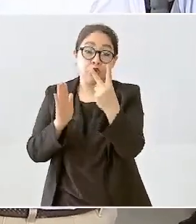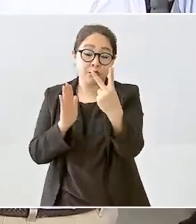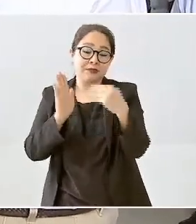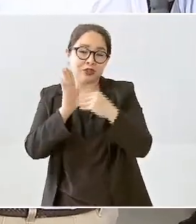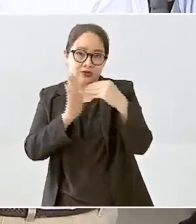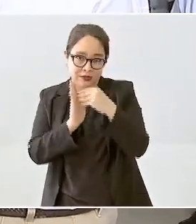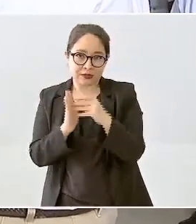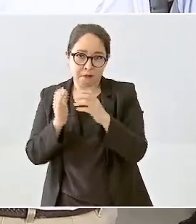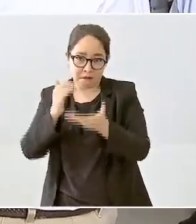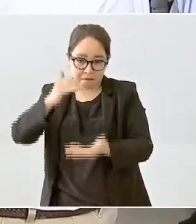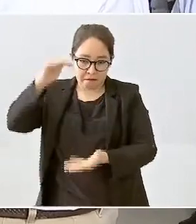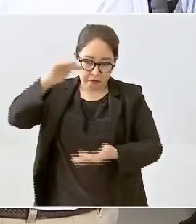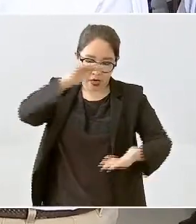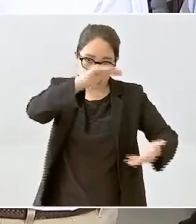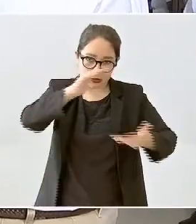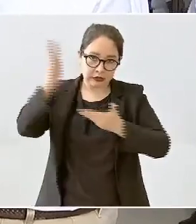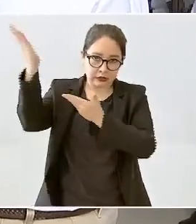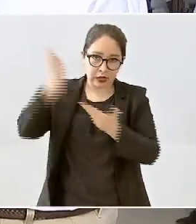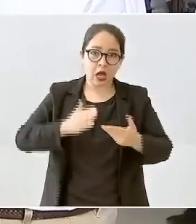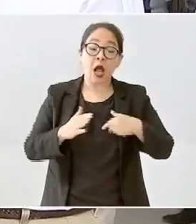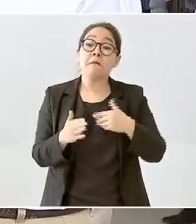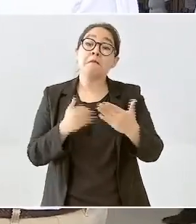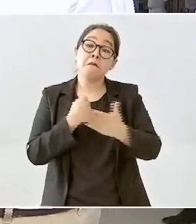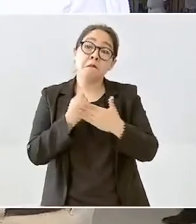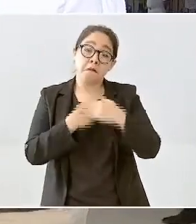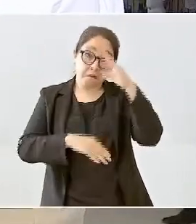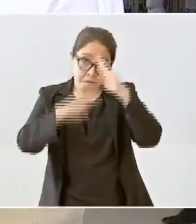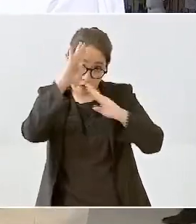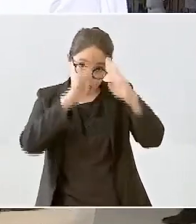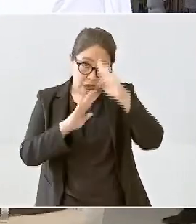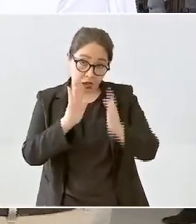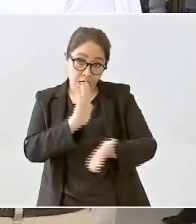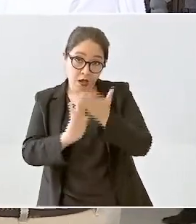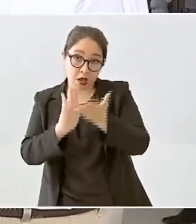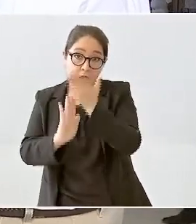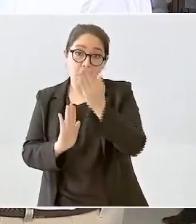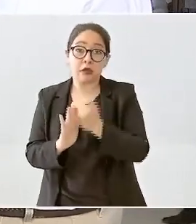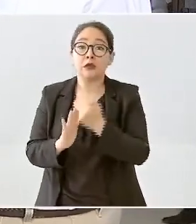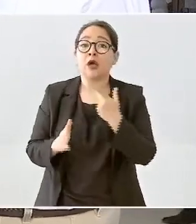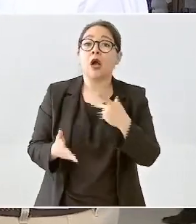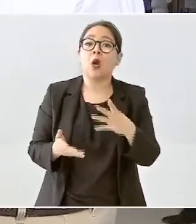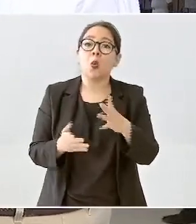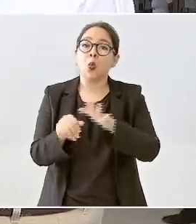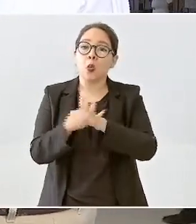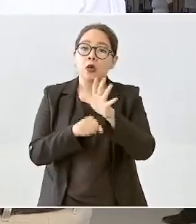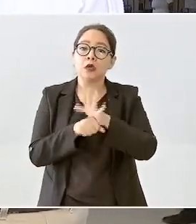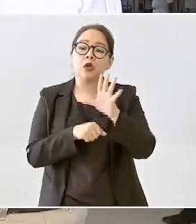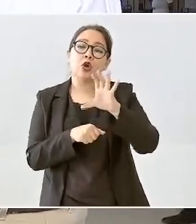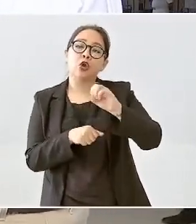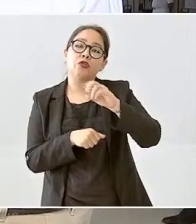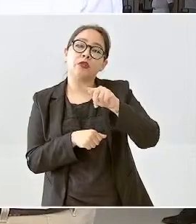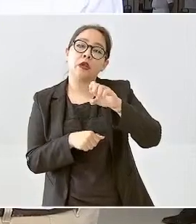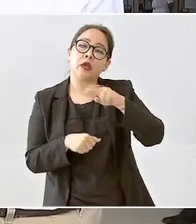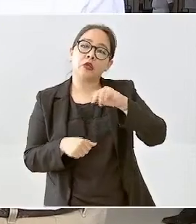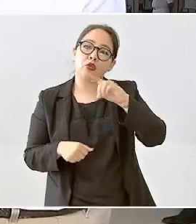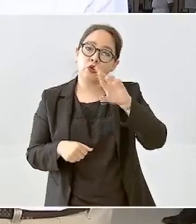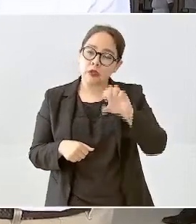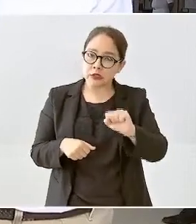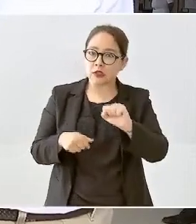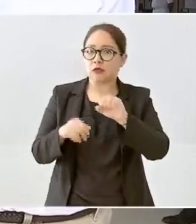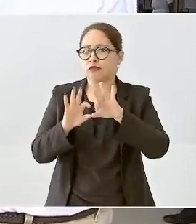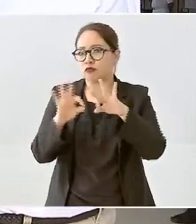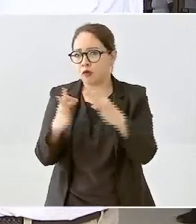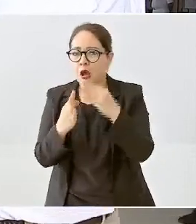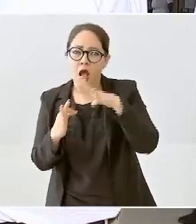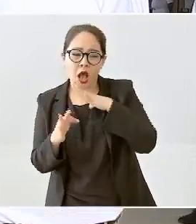También tenemos planeado, señor presidente, en esta zona construir ya una terminal de contenedores en forma, como la hay en otros puertos de México, en